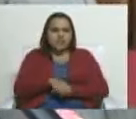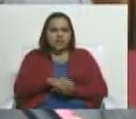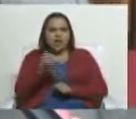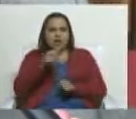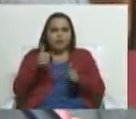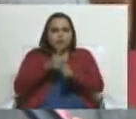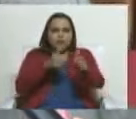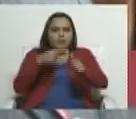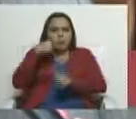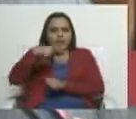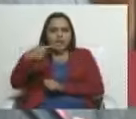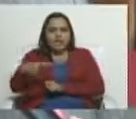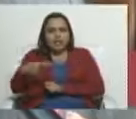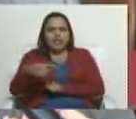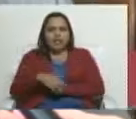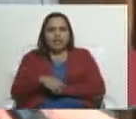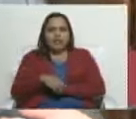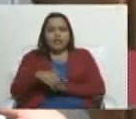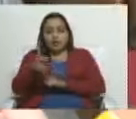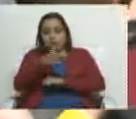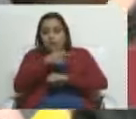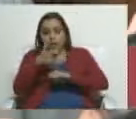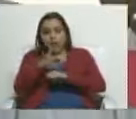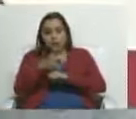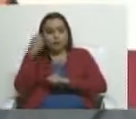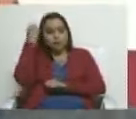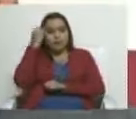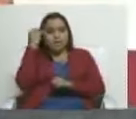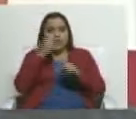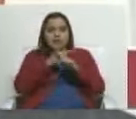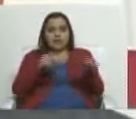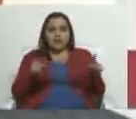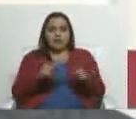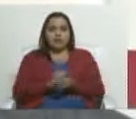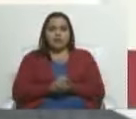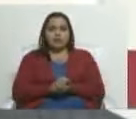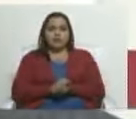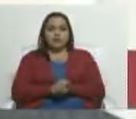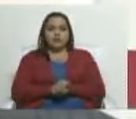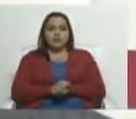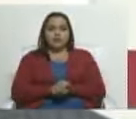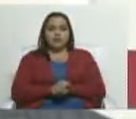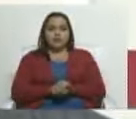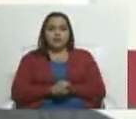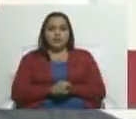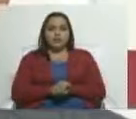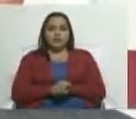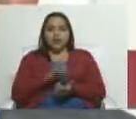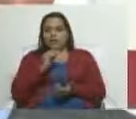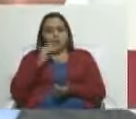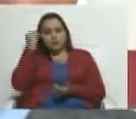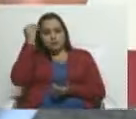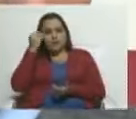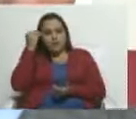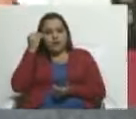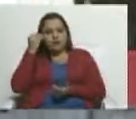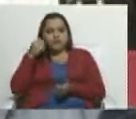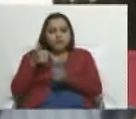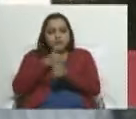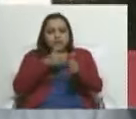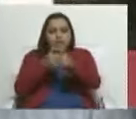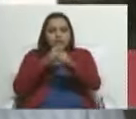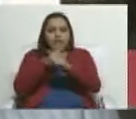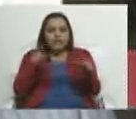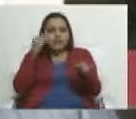persecuciones políticas por parte del Estado, por pensar distinto. No creemos que alguien pueda ser perseguido por pensar distinto.